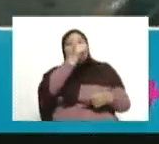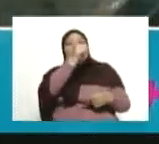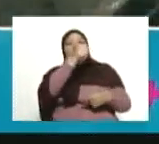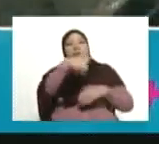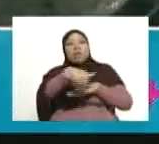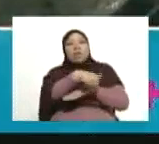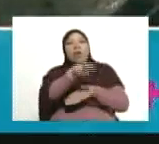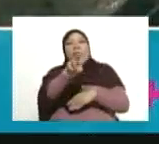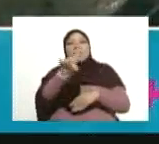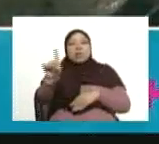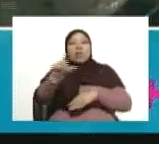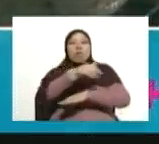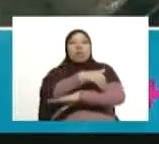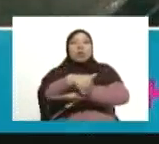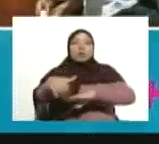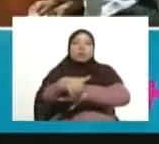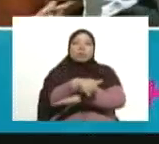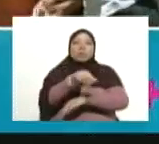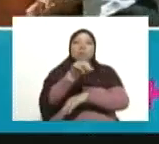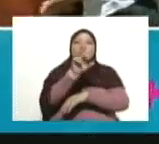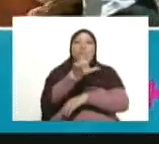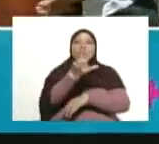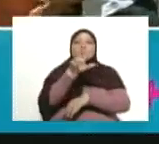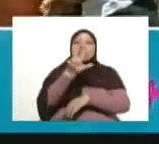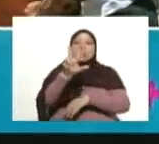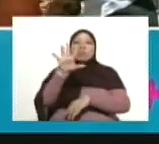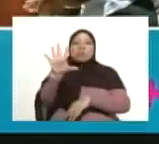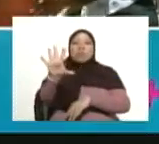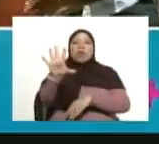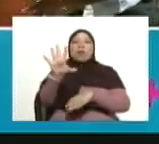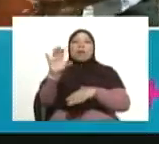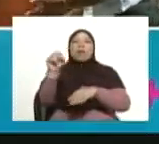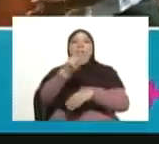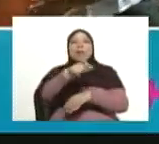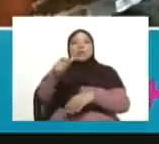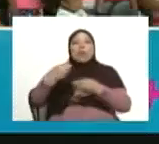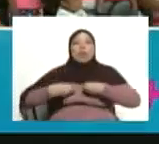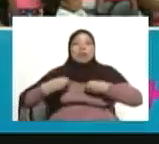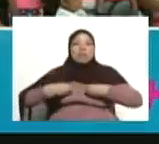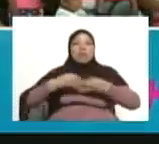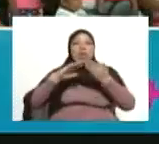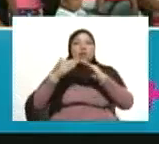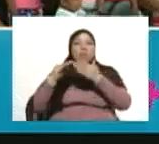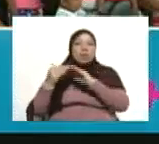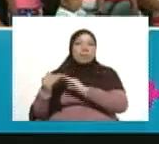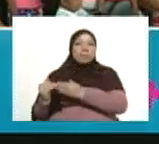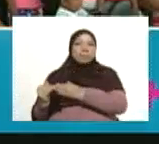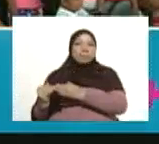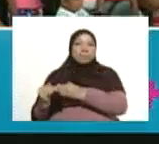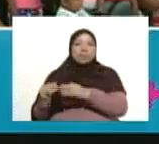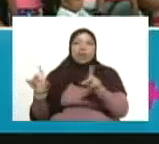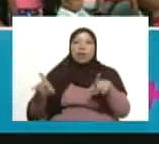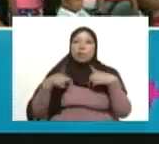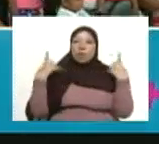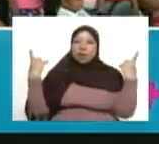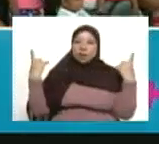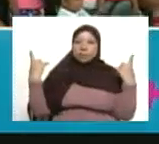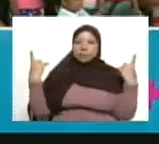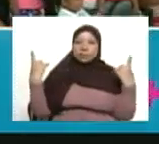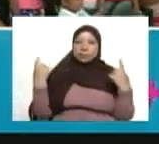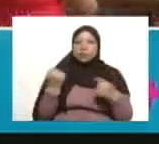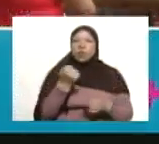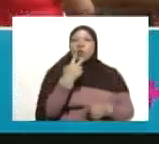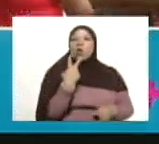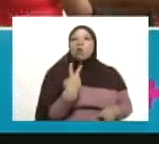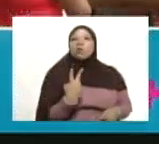calle y 850 habitantes en ese territorio. Fuimos escogimos 2 territorios en ese momento,